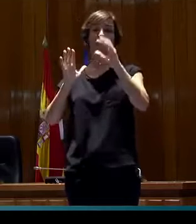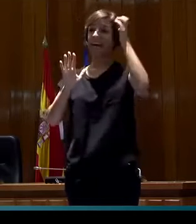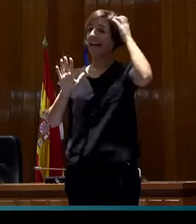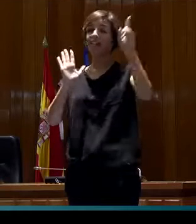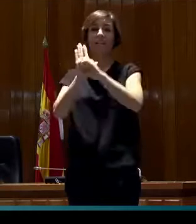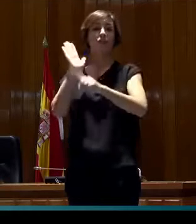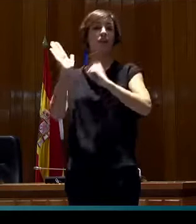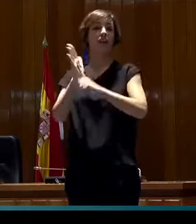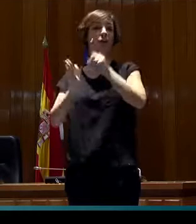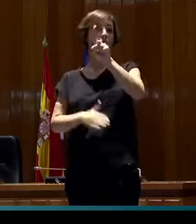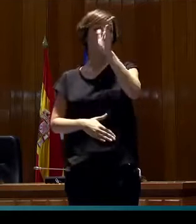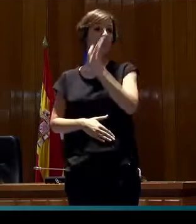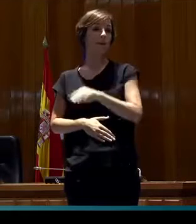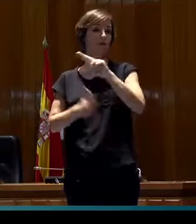Legislativo